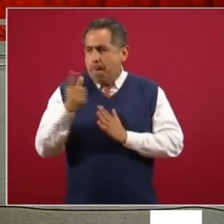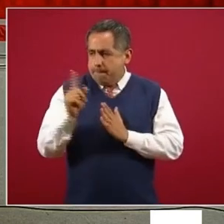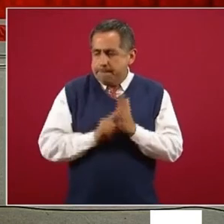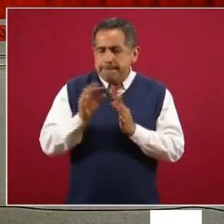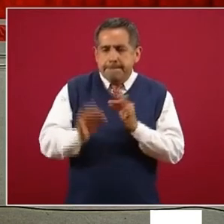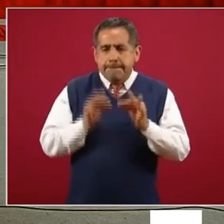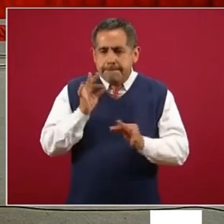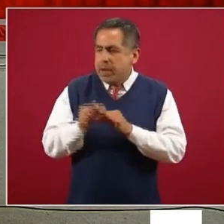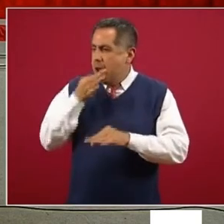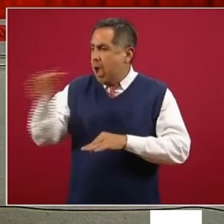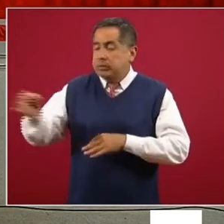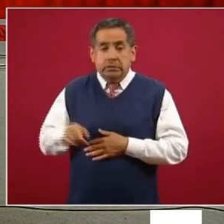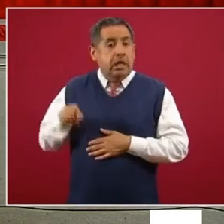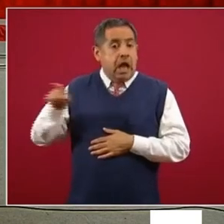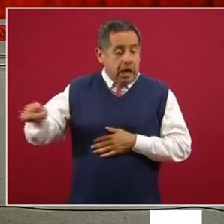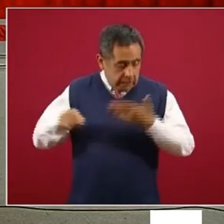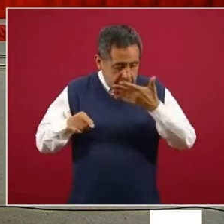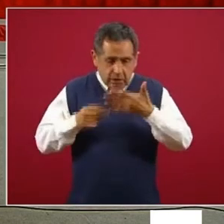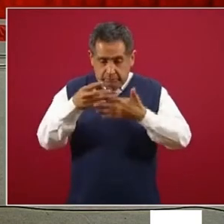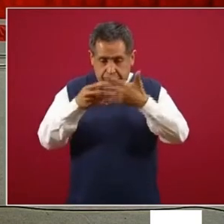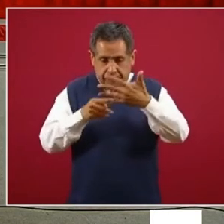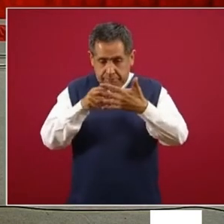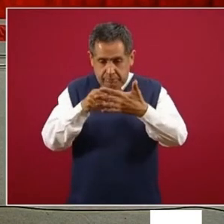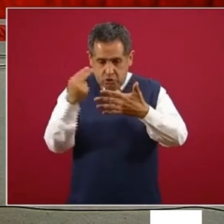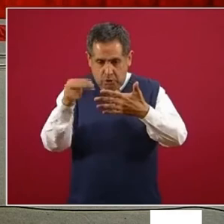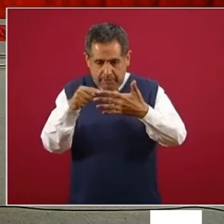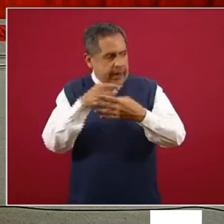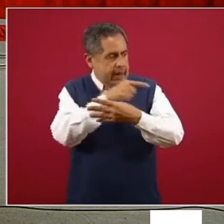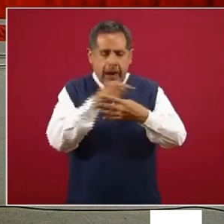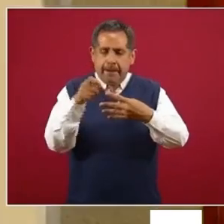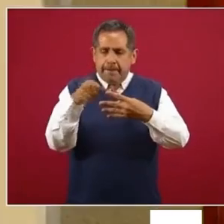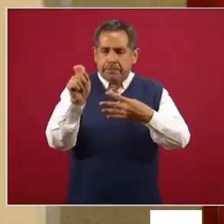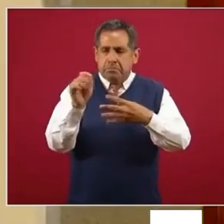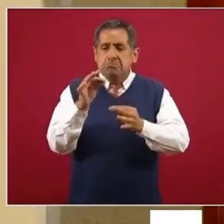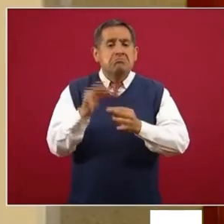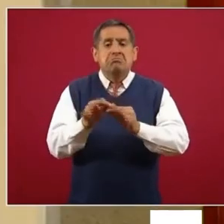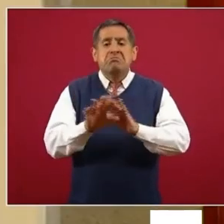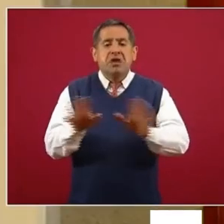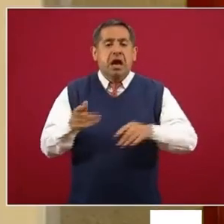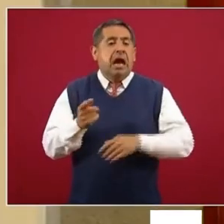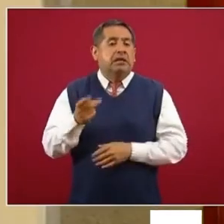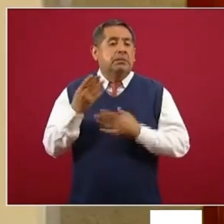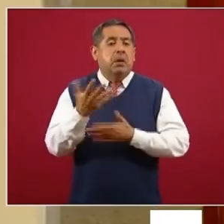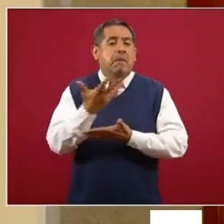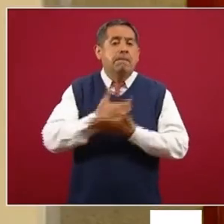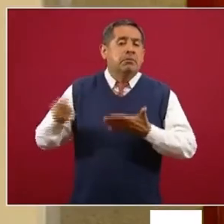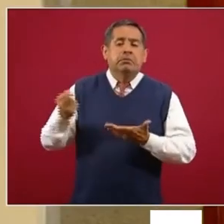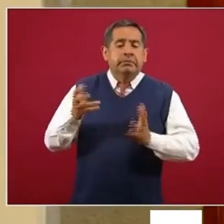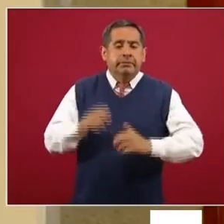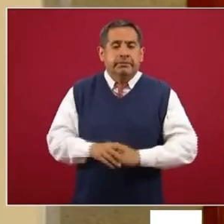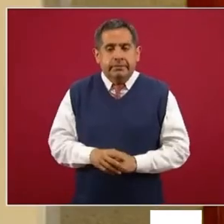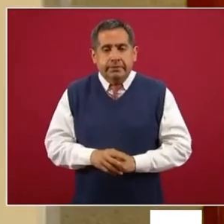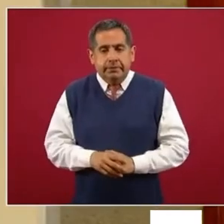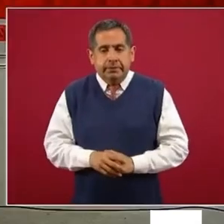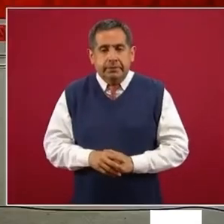sobre ese resultado exitoso del reembolso. El banco retirará automáticamente esa cantidad de la cuenta. La siguiente,